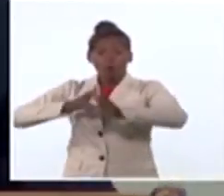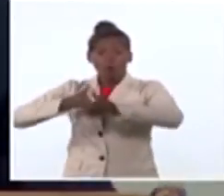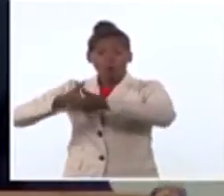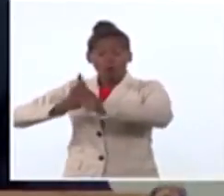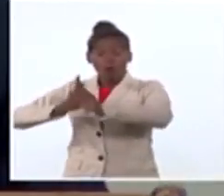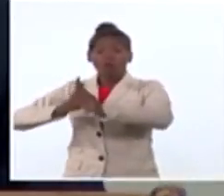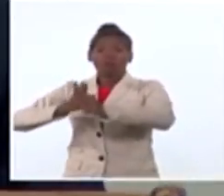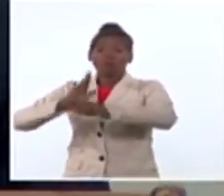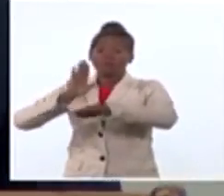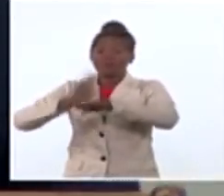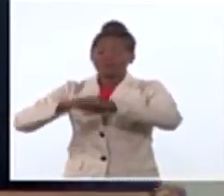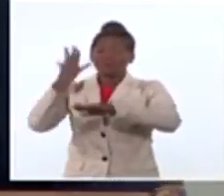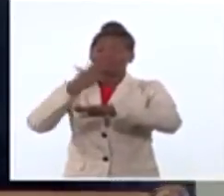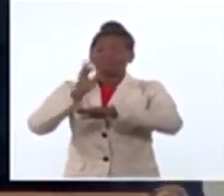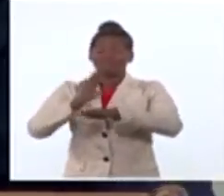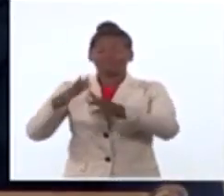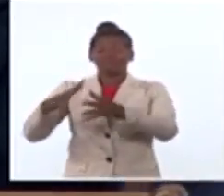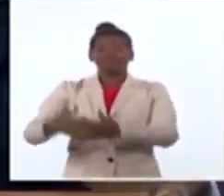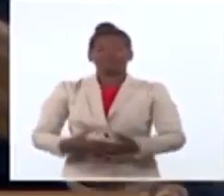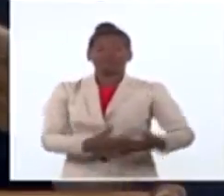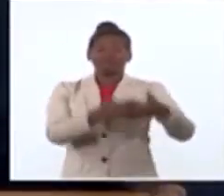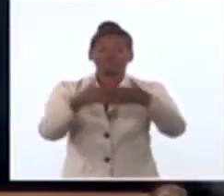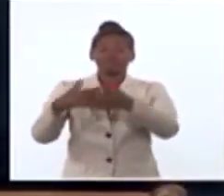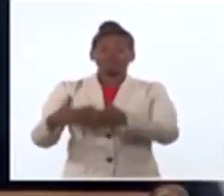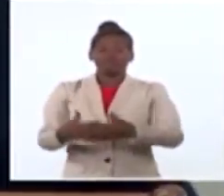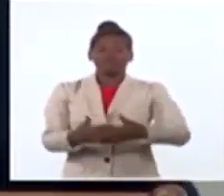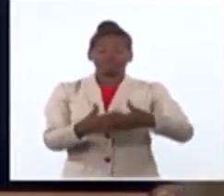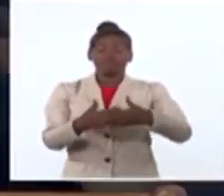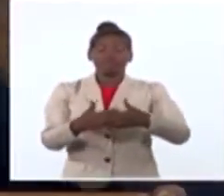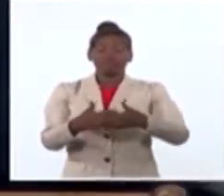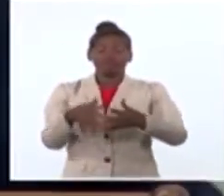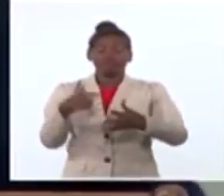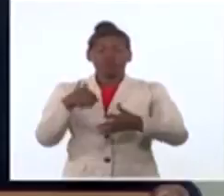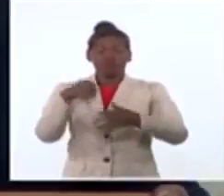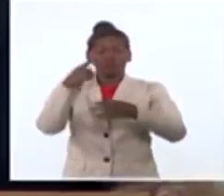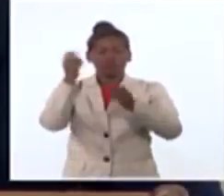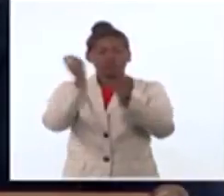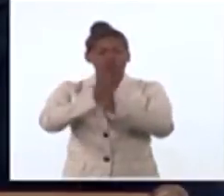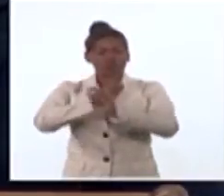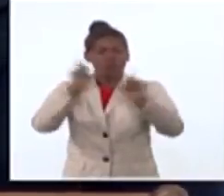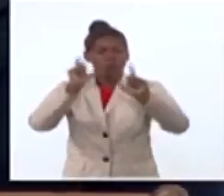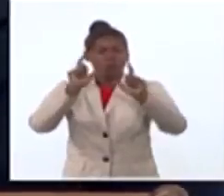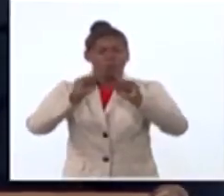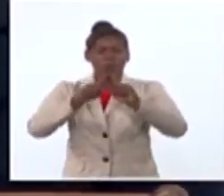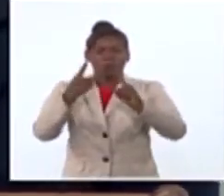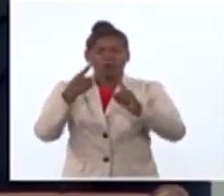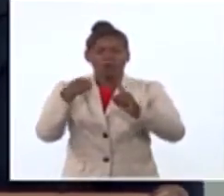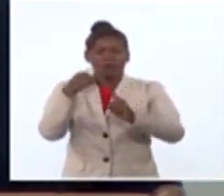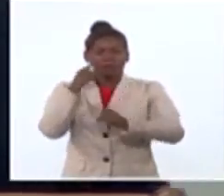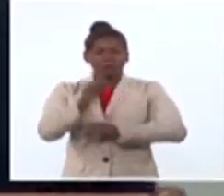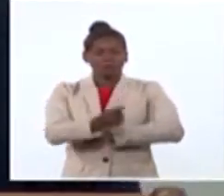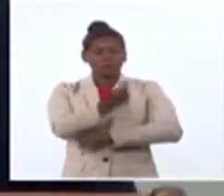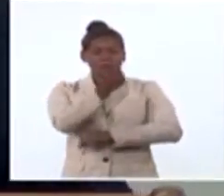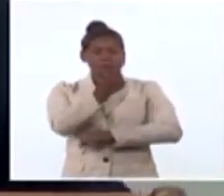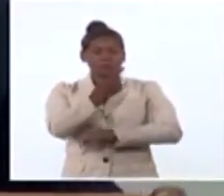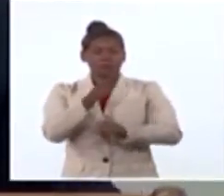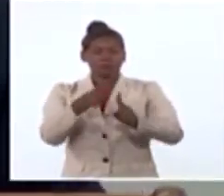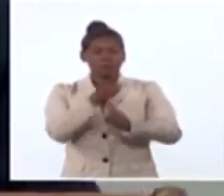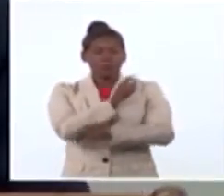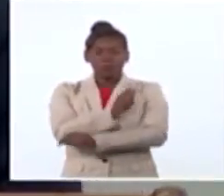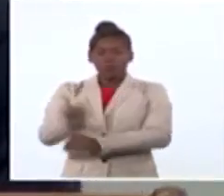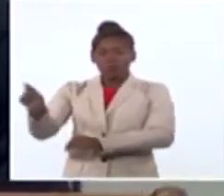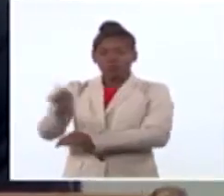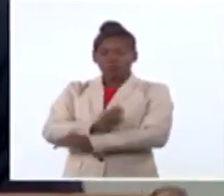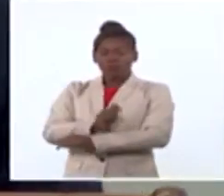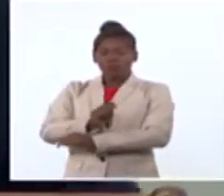ha garantizado, pese a sus llamados disuasivos, la entrada por la frontera sur